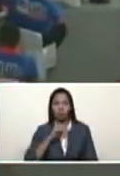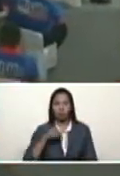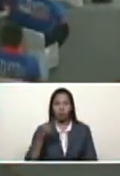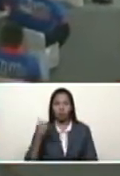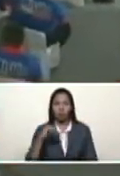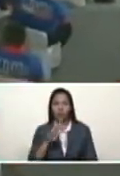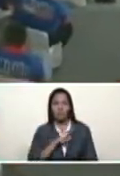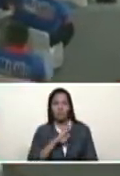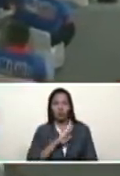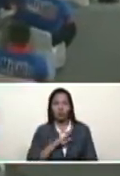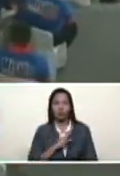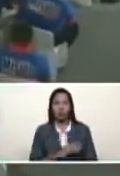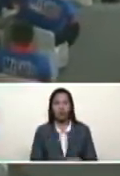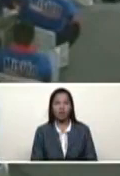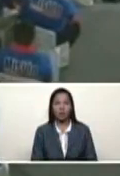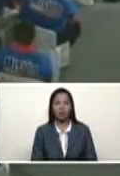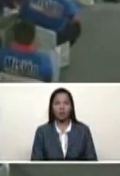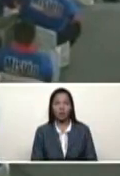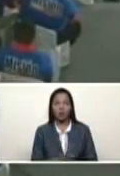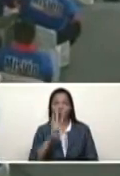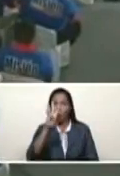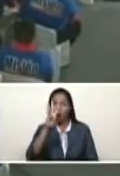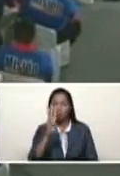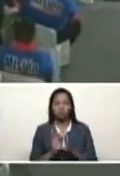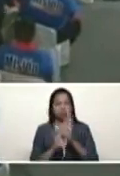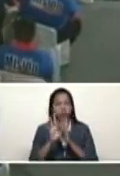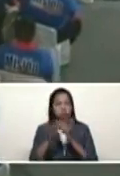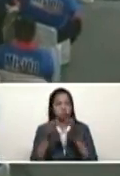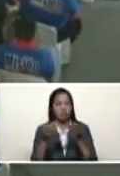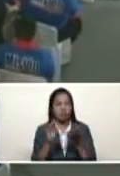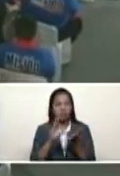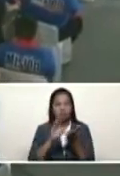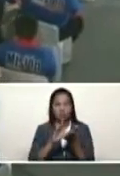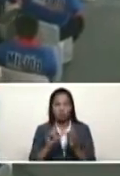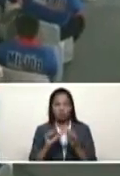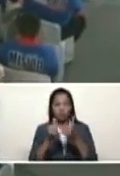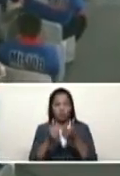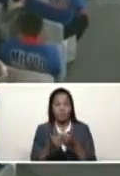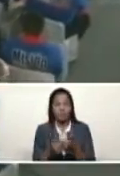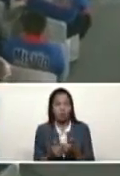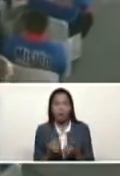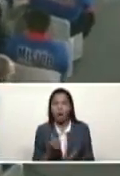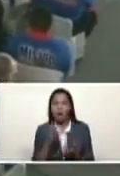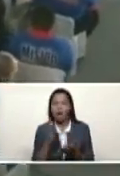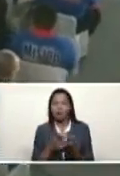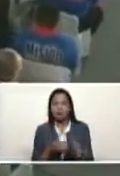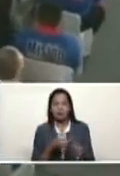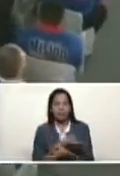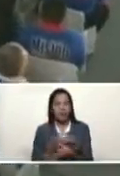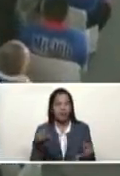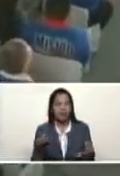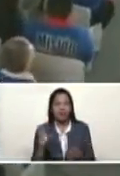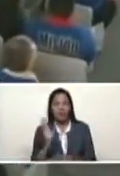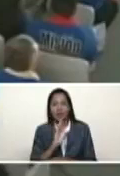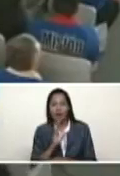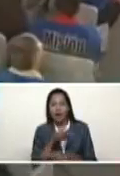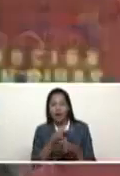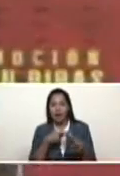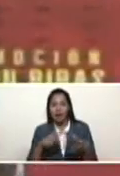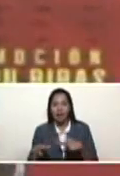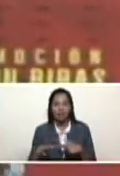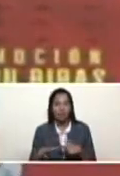uno funcionando. Esos cuatro están funcionando como centros piloto. Lo ya están funcionando. Eso, en Caracas está funcionando. En